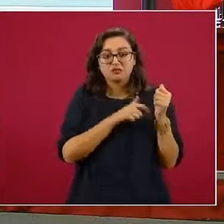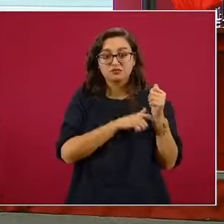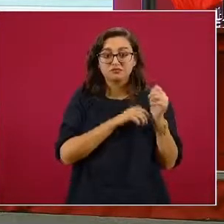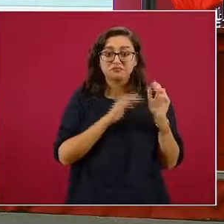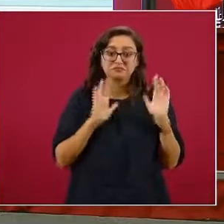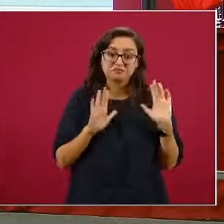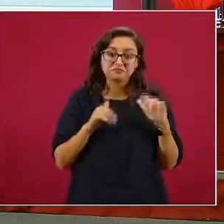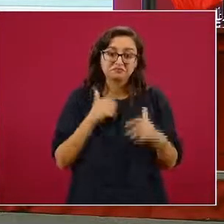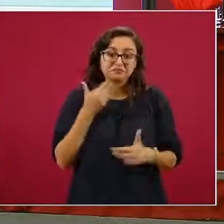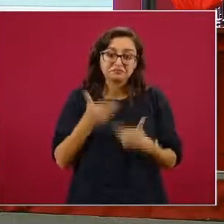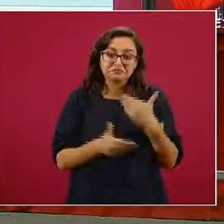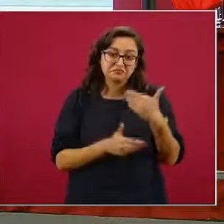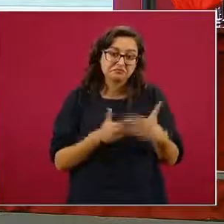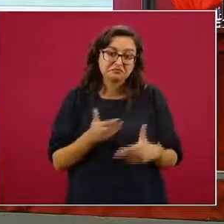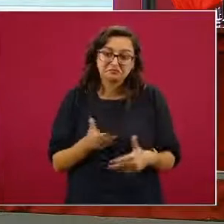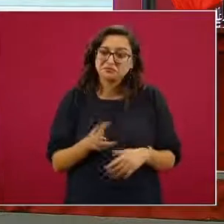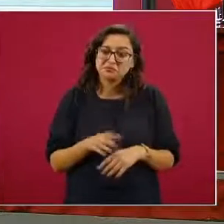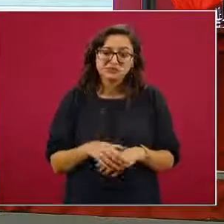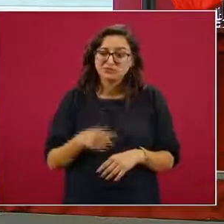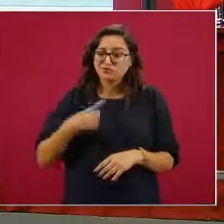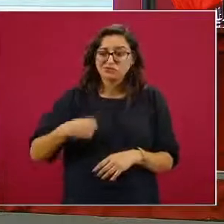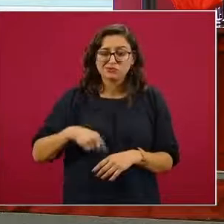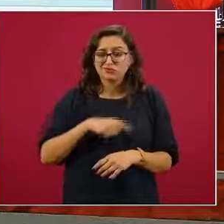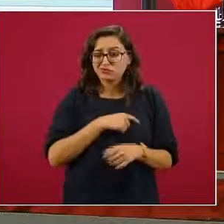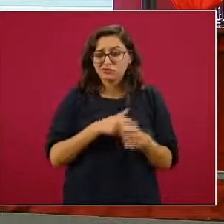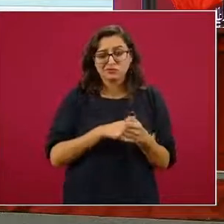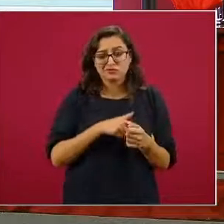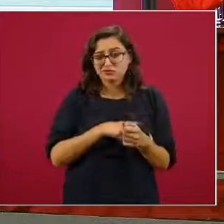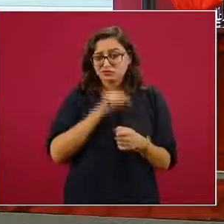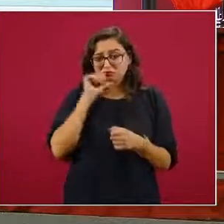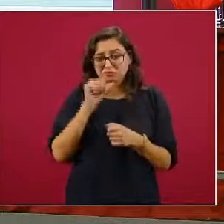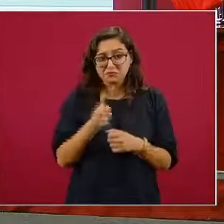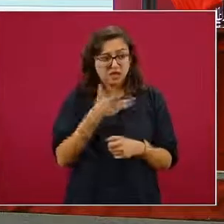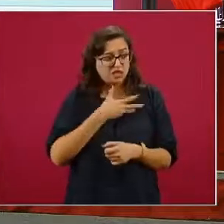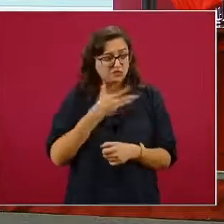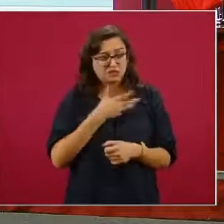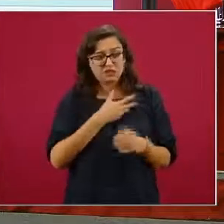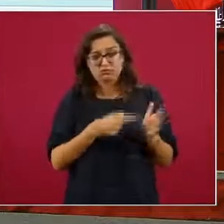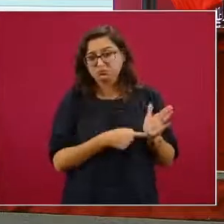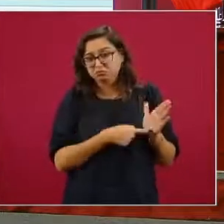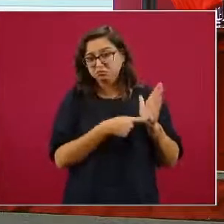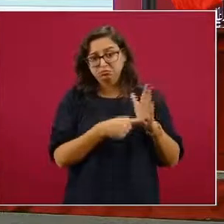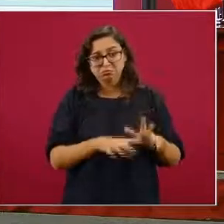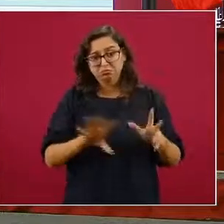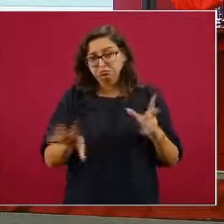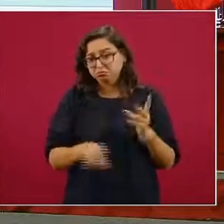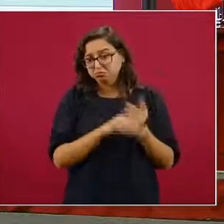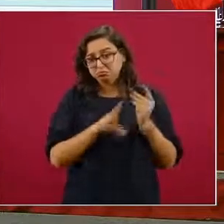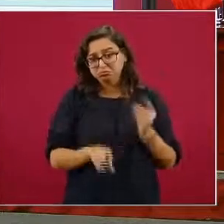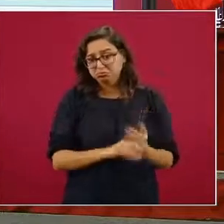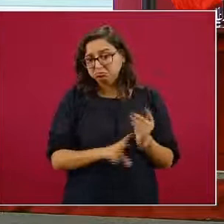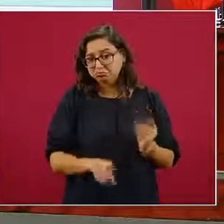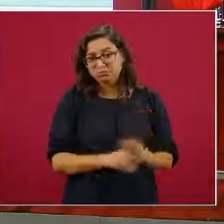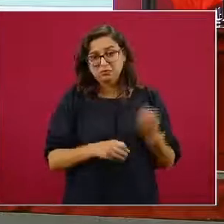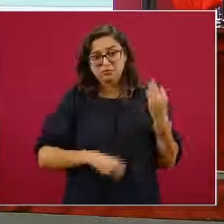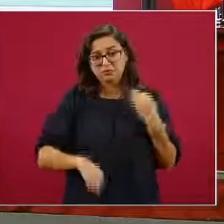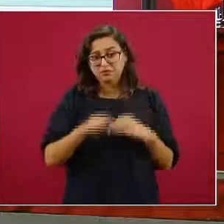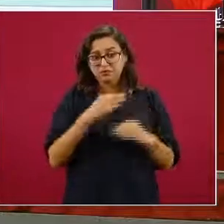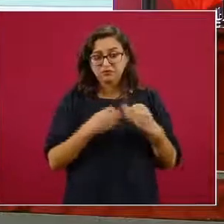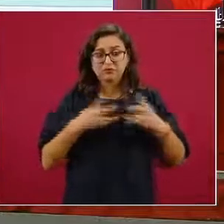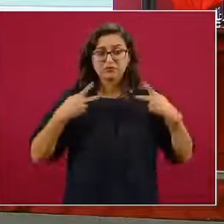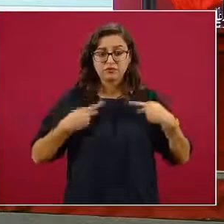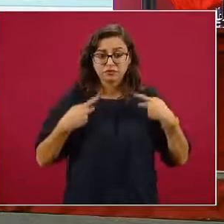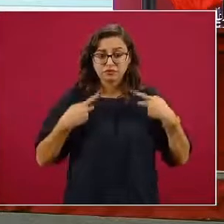con el tiempo se han ido dando cuenta que no es así. Y aquí están, aquí han seguido todo el tiempo. Estas son las defunciones,